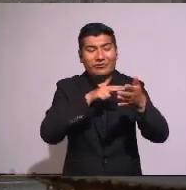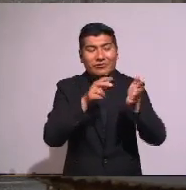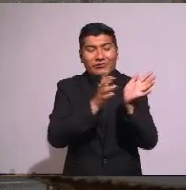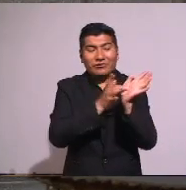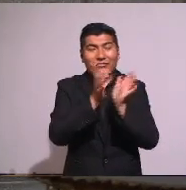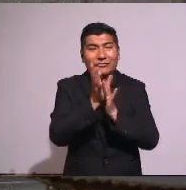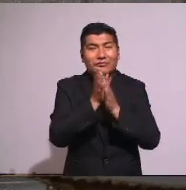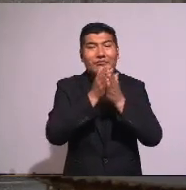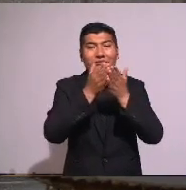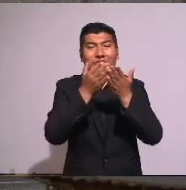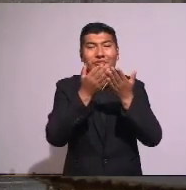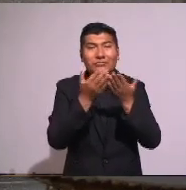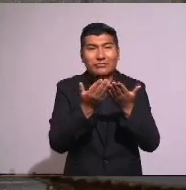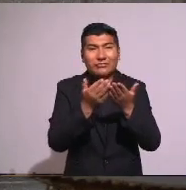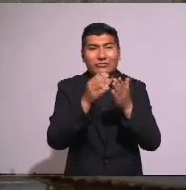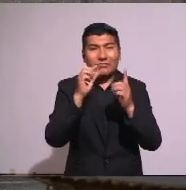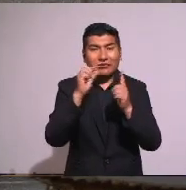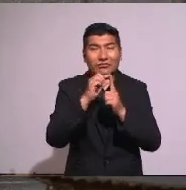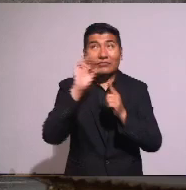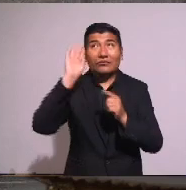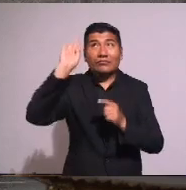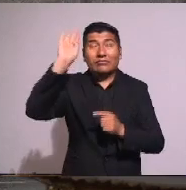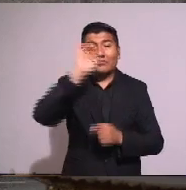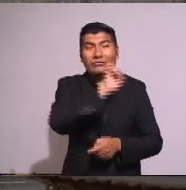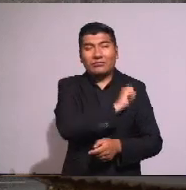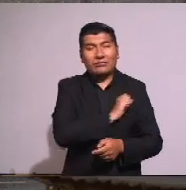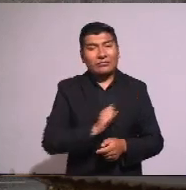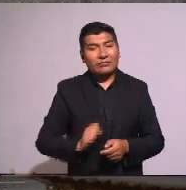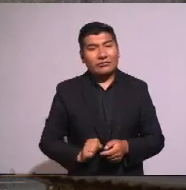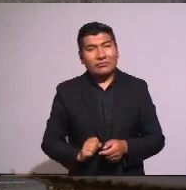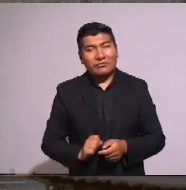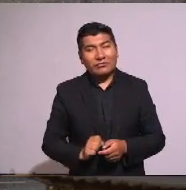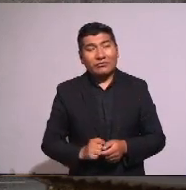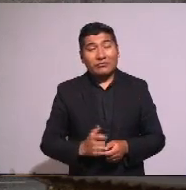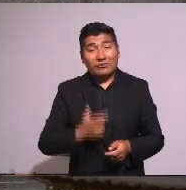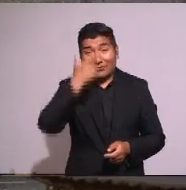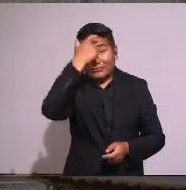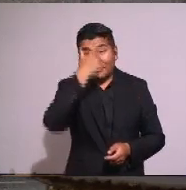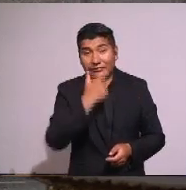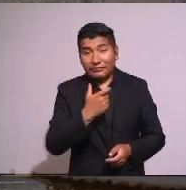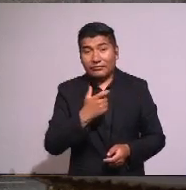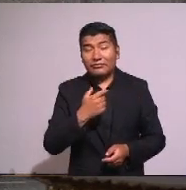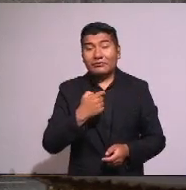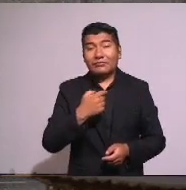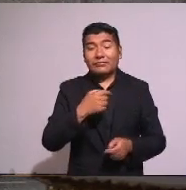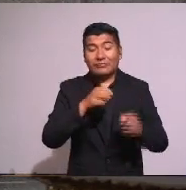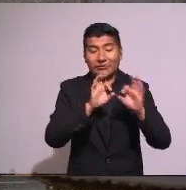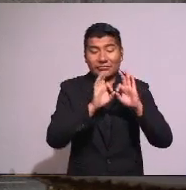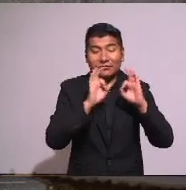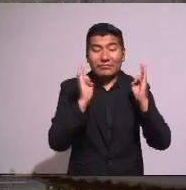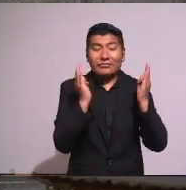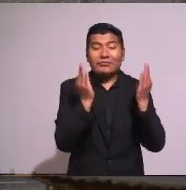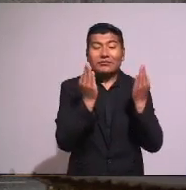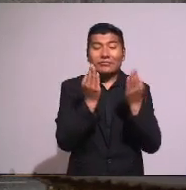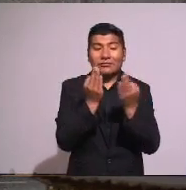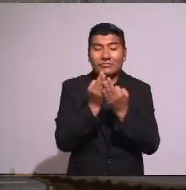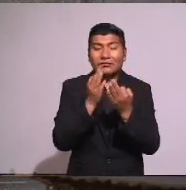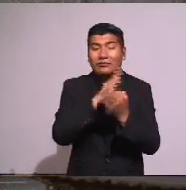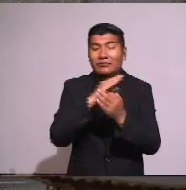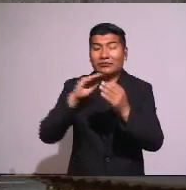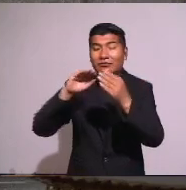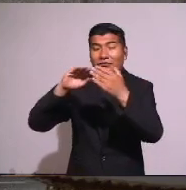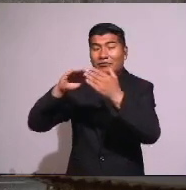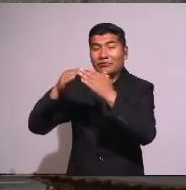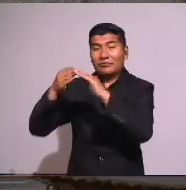diaria de la palabra del Señor, personalmente, en familia y en